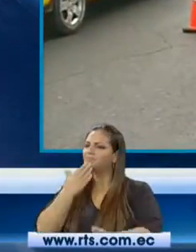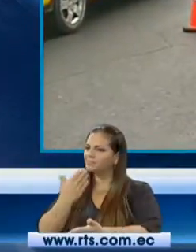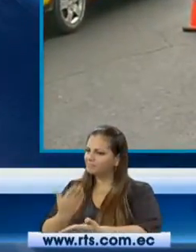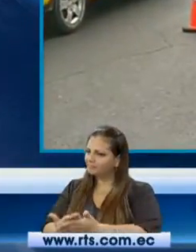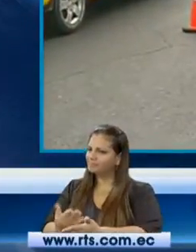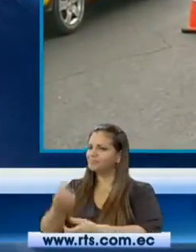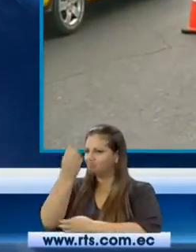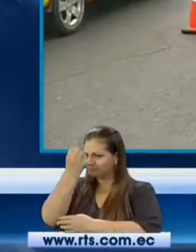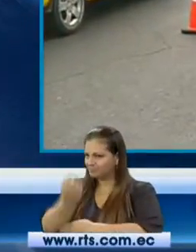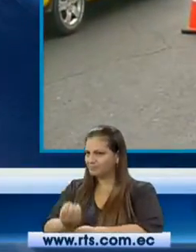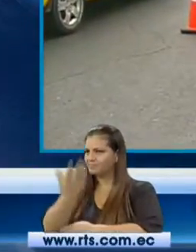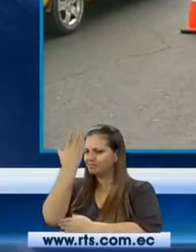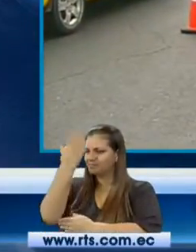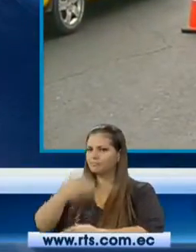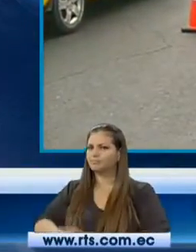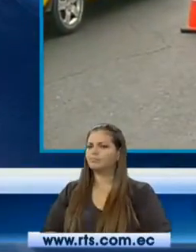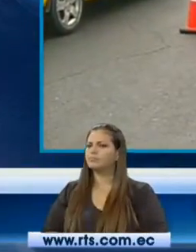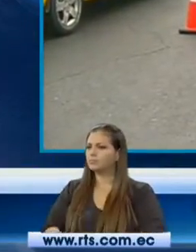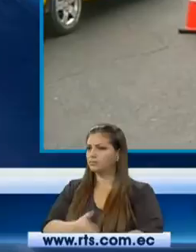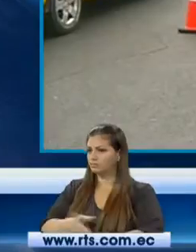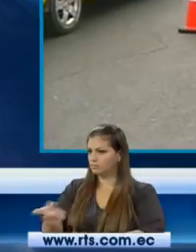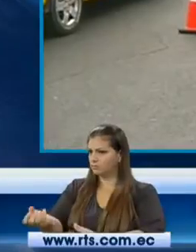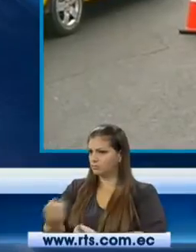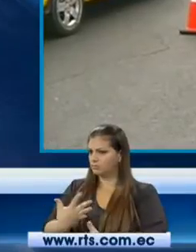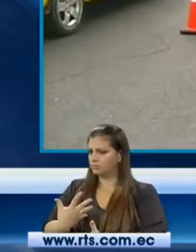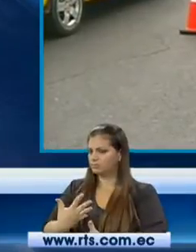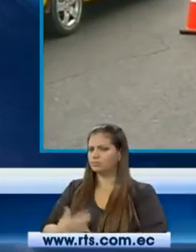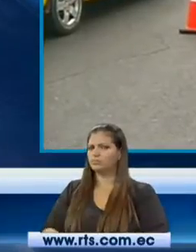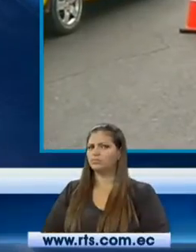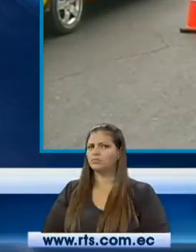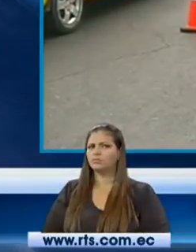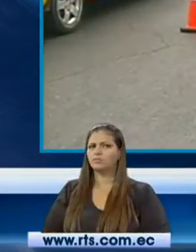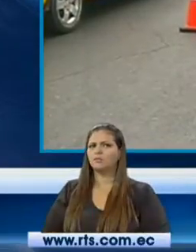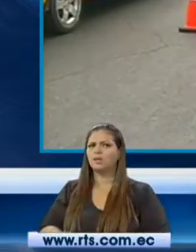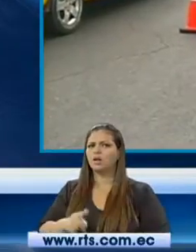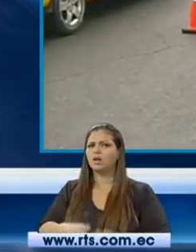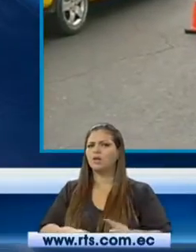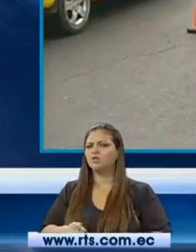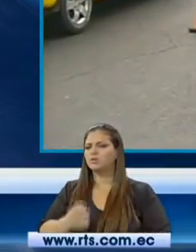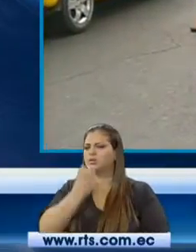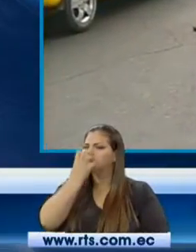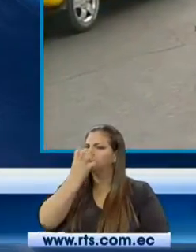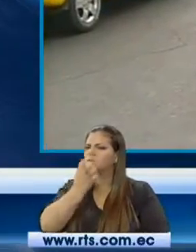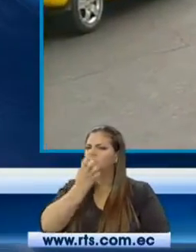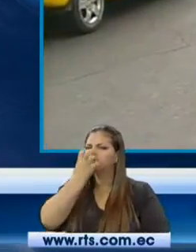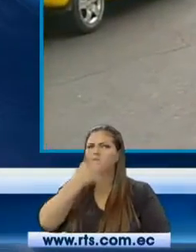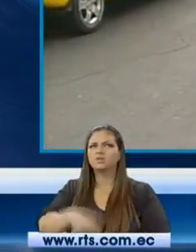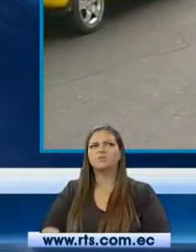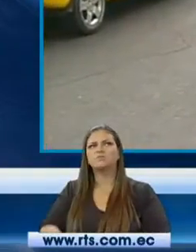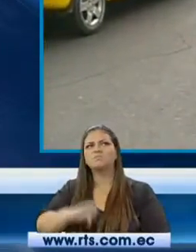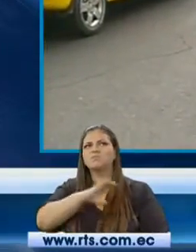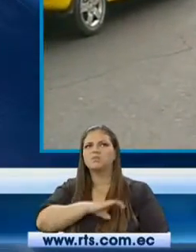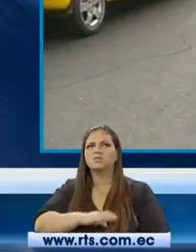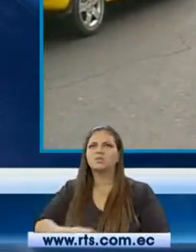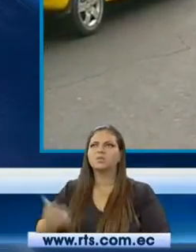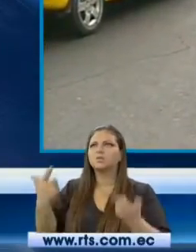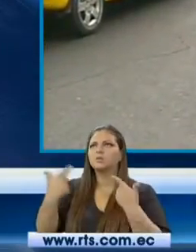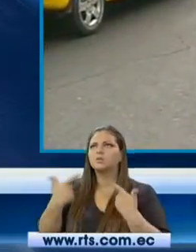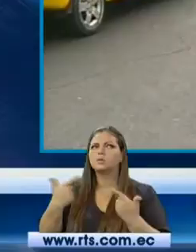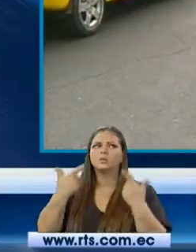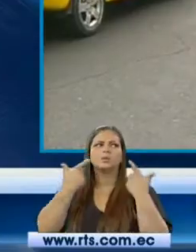días. Lo que tú decías de las personas que tienen que llenarse de paciencia y de los señores que te contestaban de mala gana,